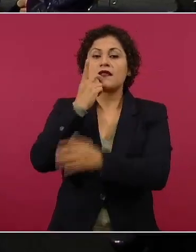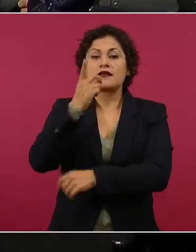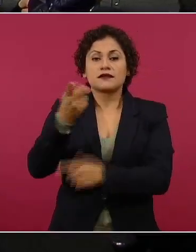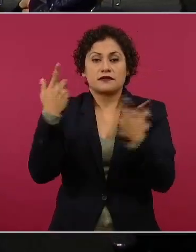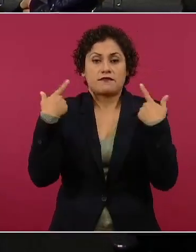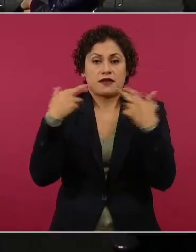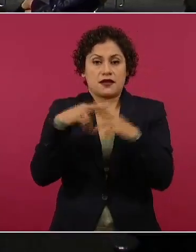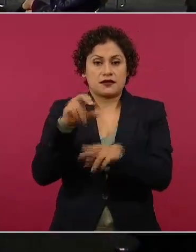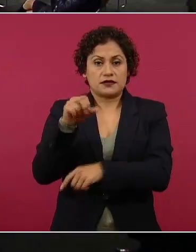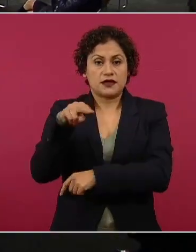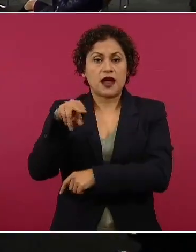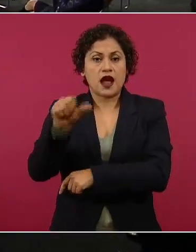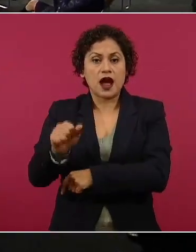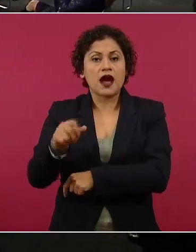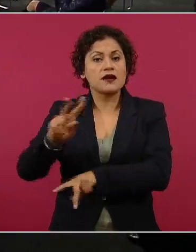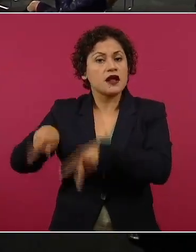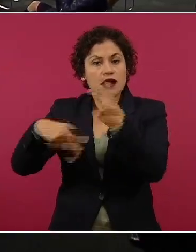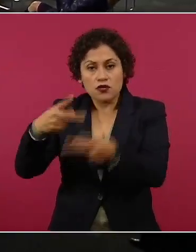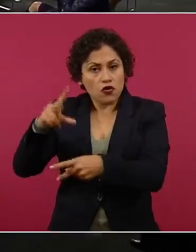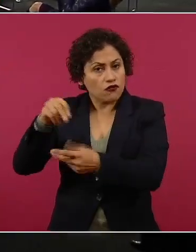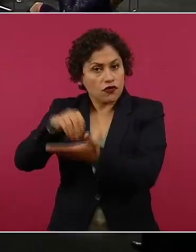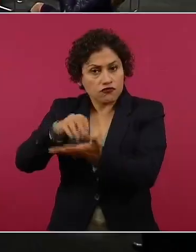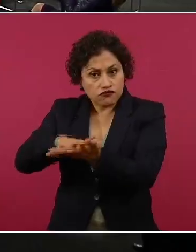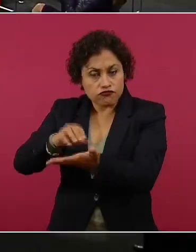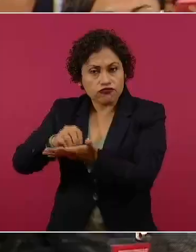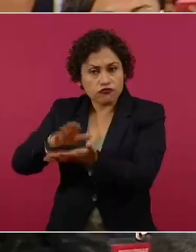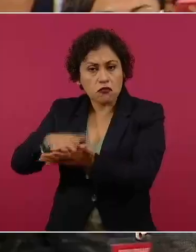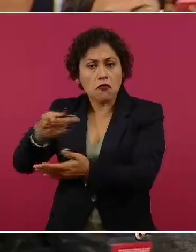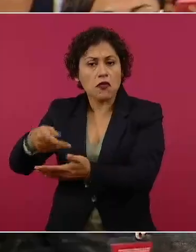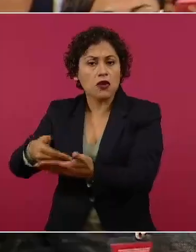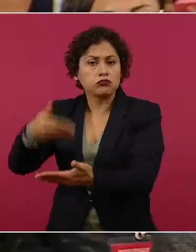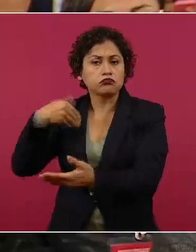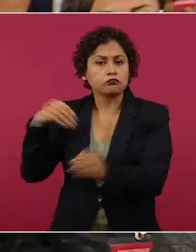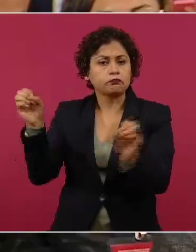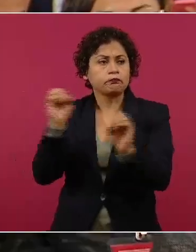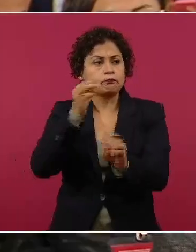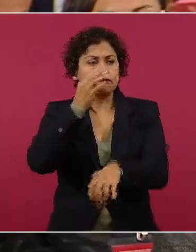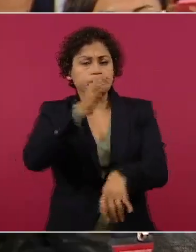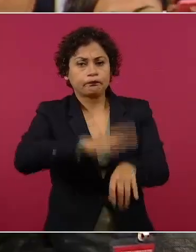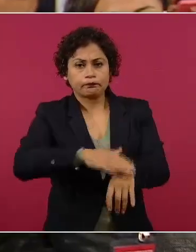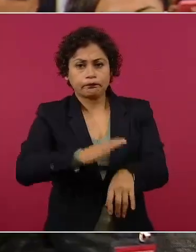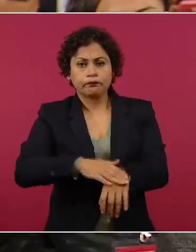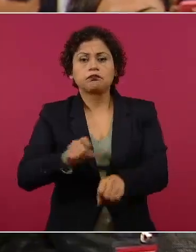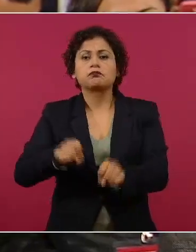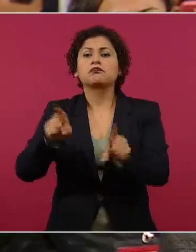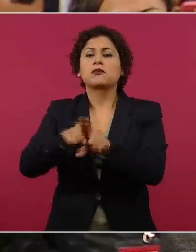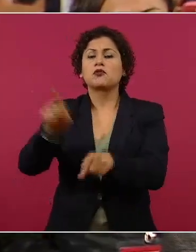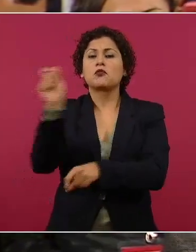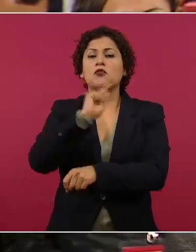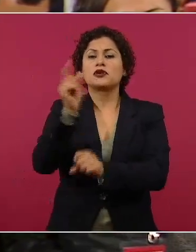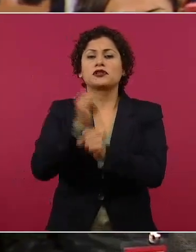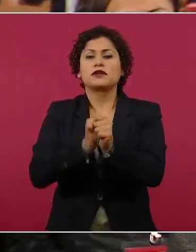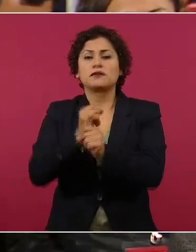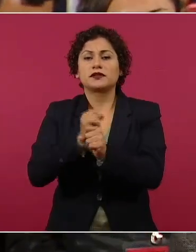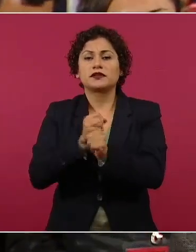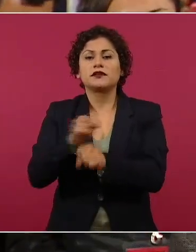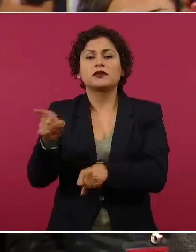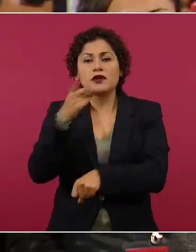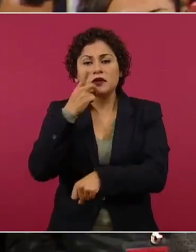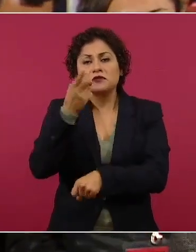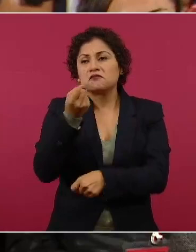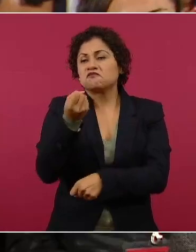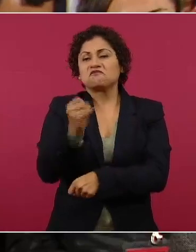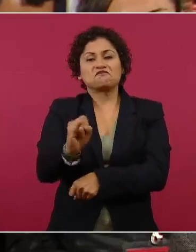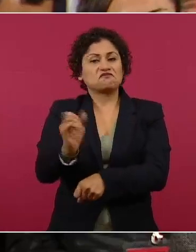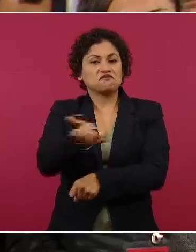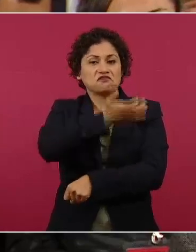no acudió a diversos citatorios mismos que nunca se notificaron. Incluso la Policía de Investigación nos confirmó que es una práctica común que cuando se